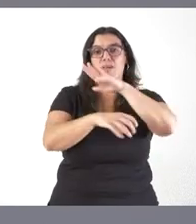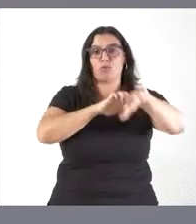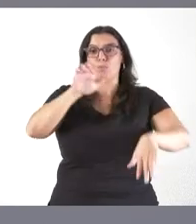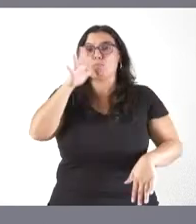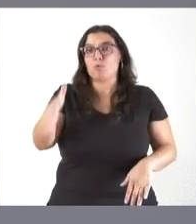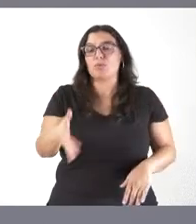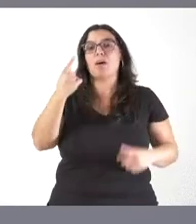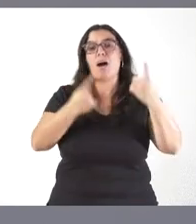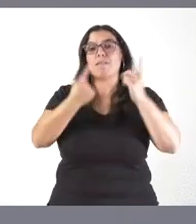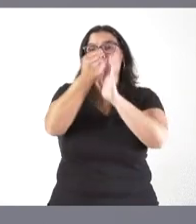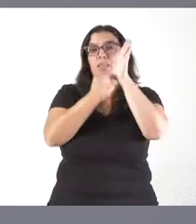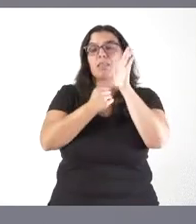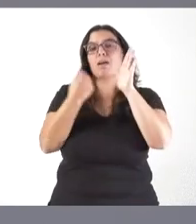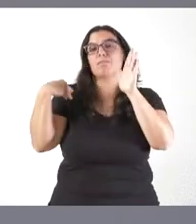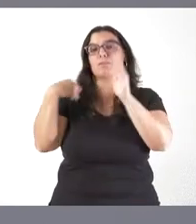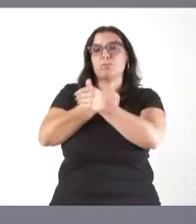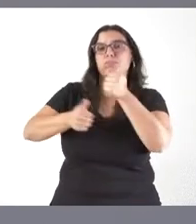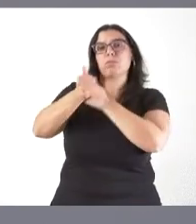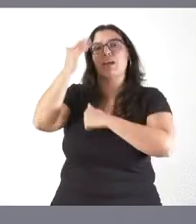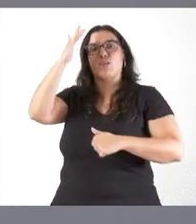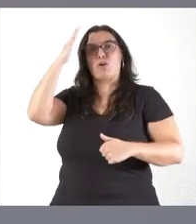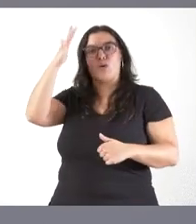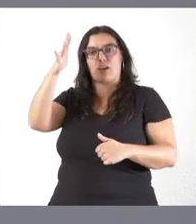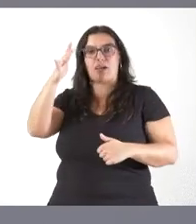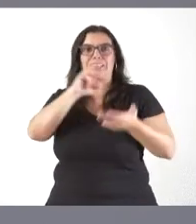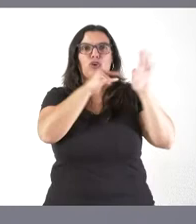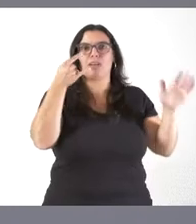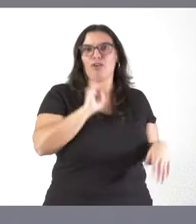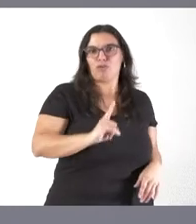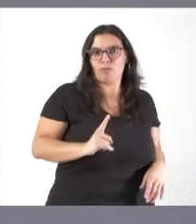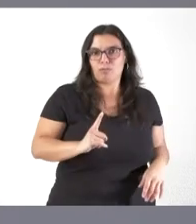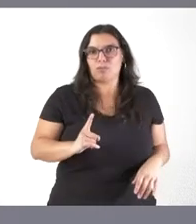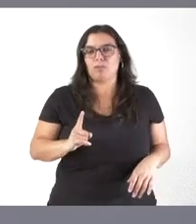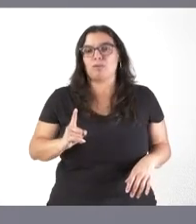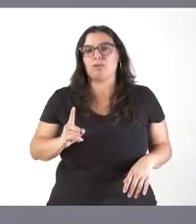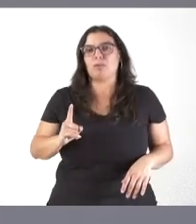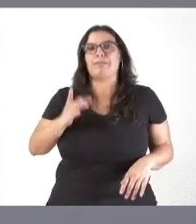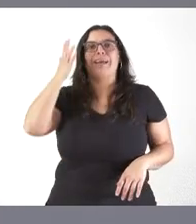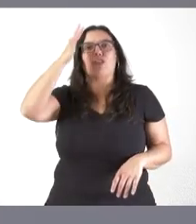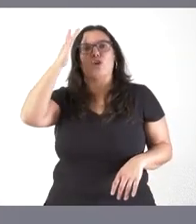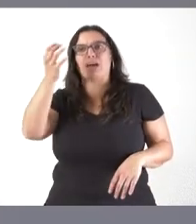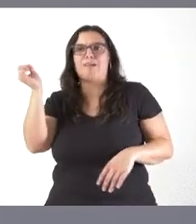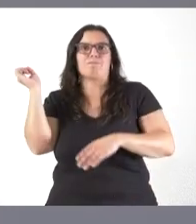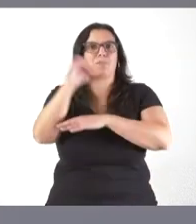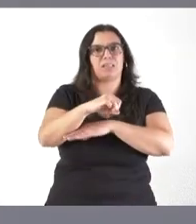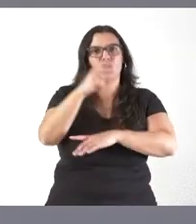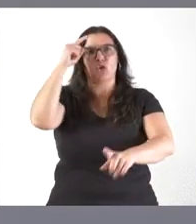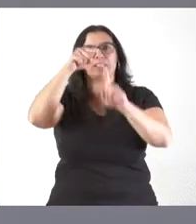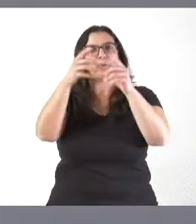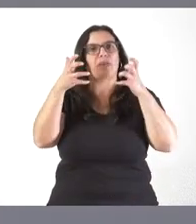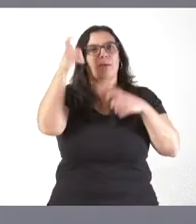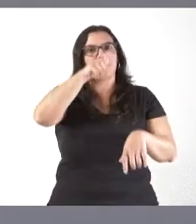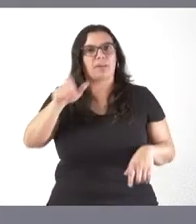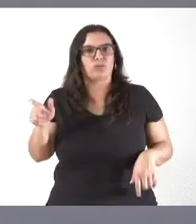en alguna medida se antepuesto la ideología por encima de la tecnología se han puesto la ideología por encima del objetivo de beneficiar a las personas